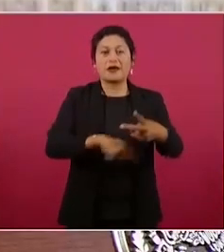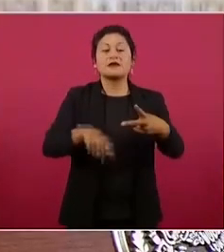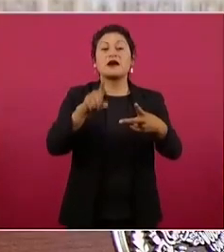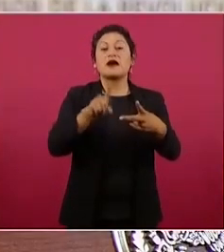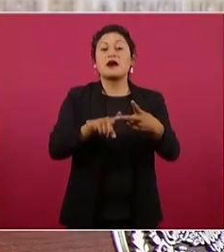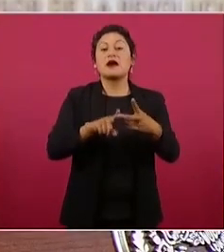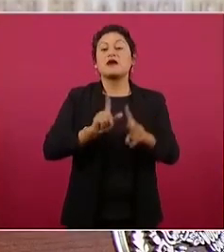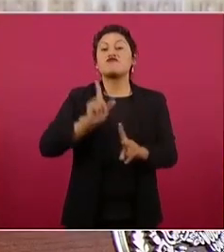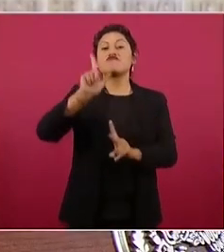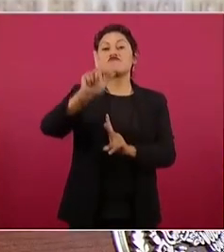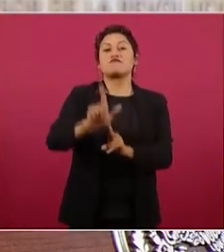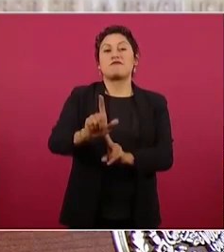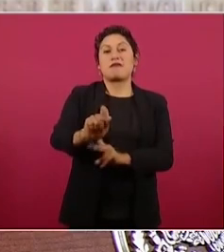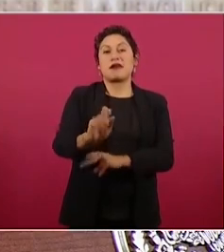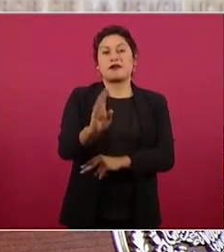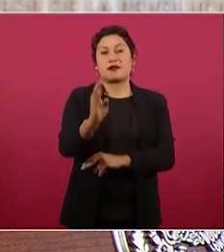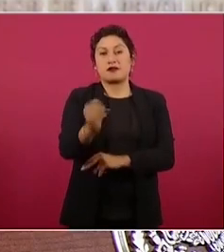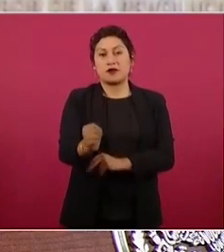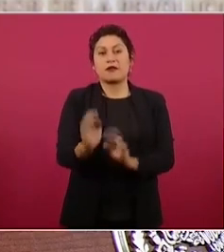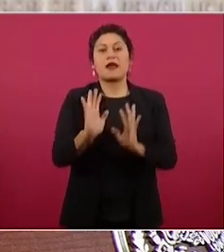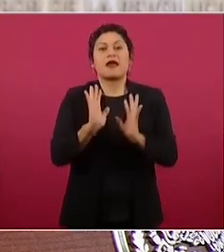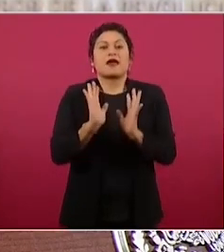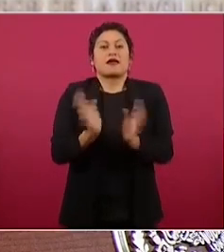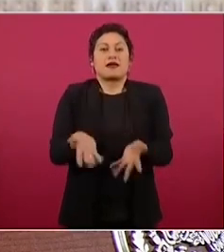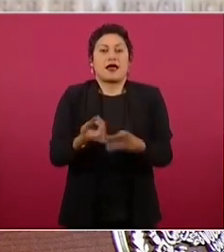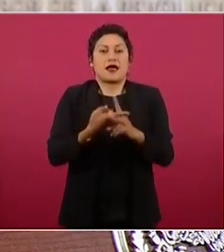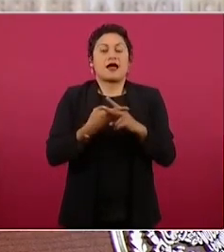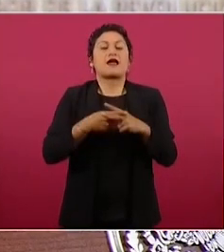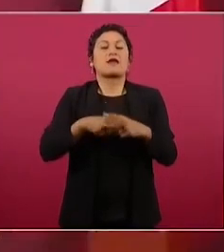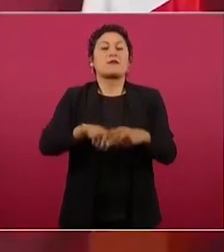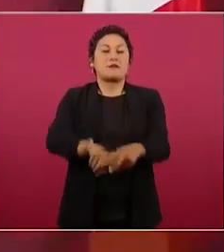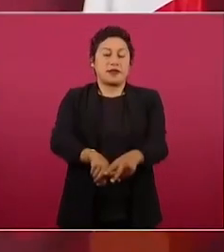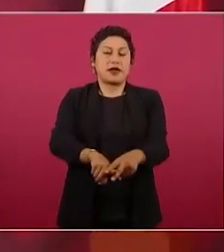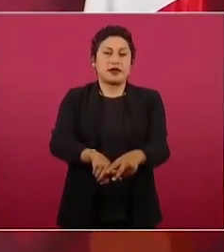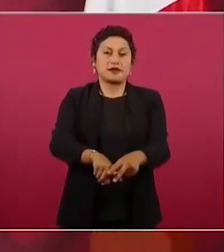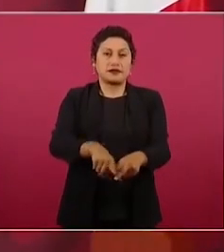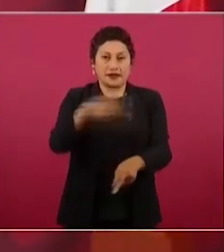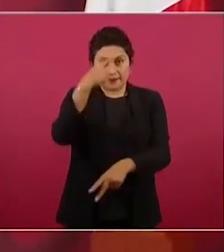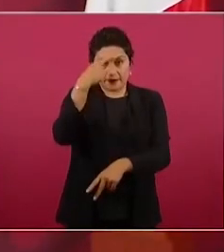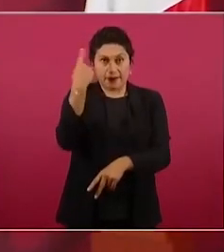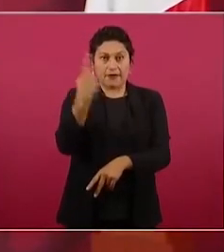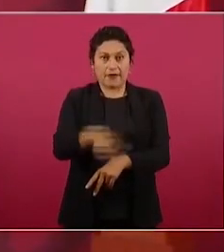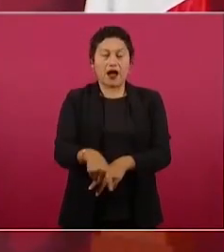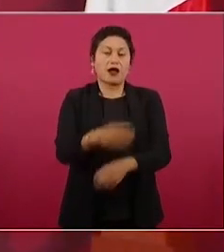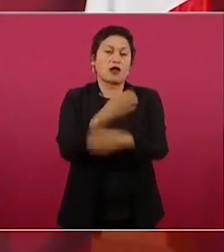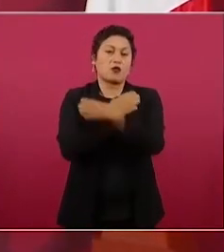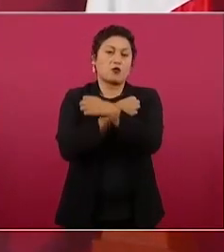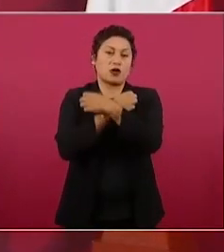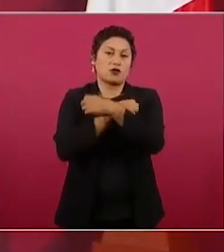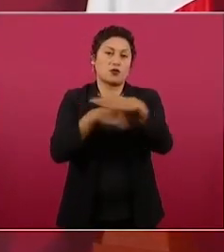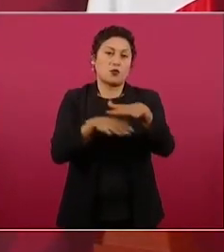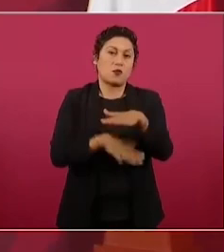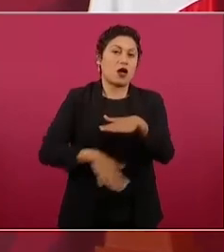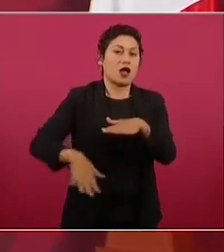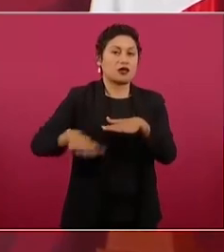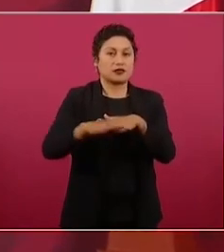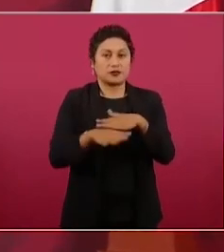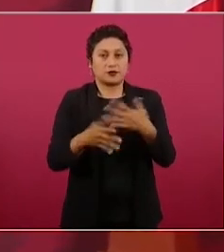ya es el reinicio a clases en general para el nivel básico. Entonces